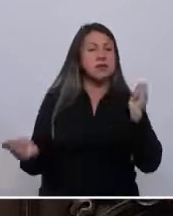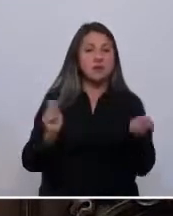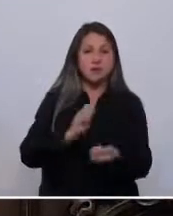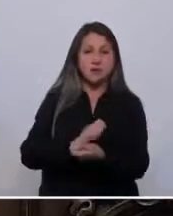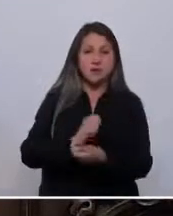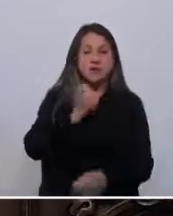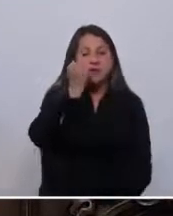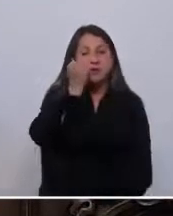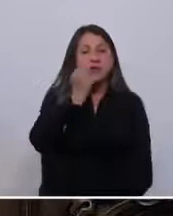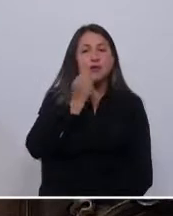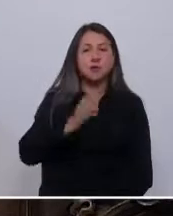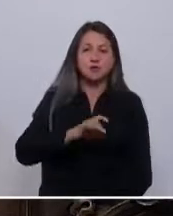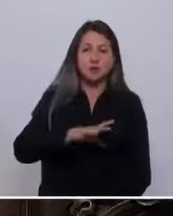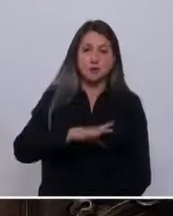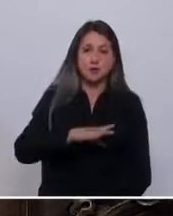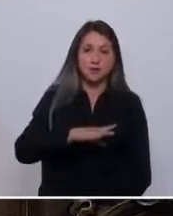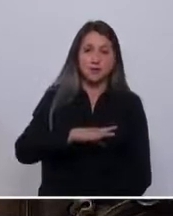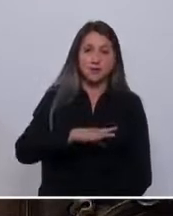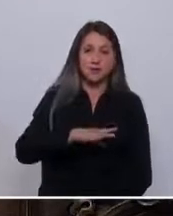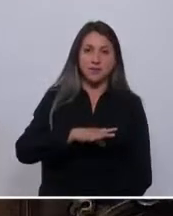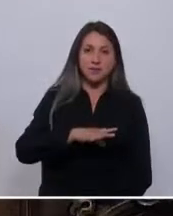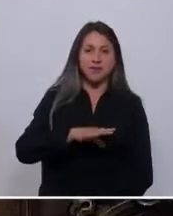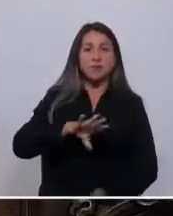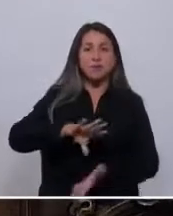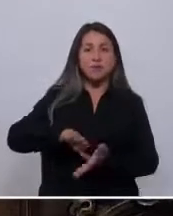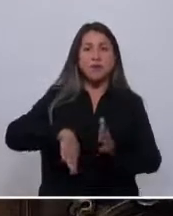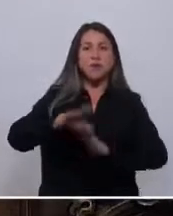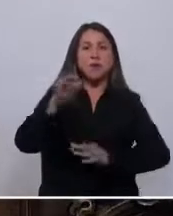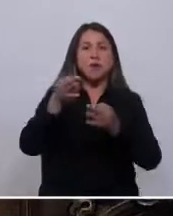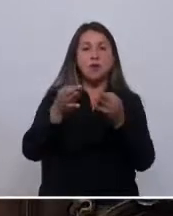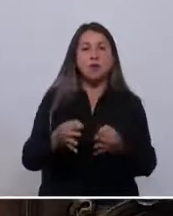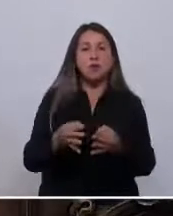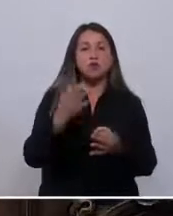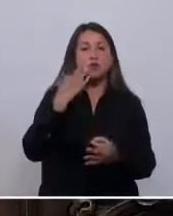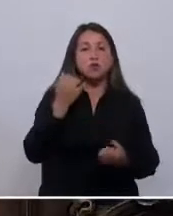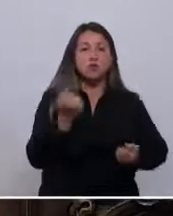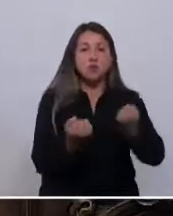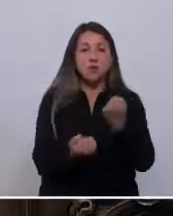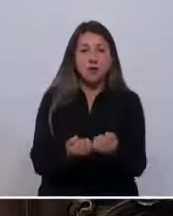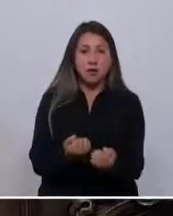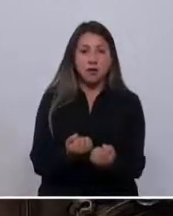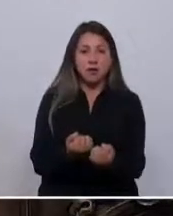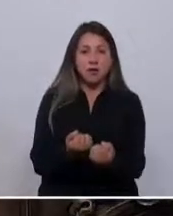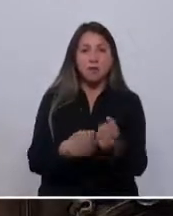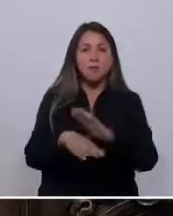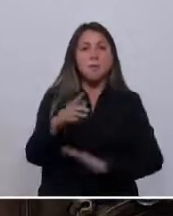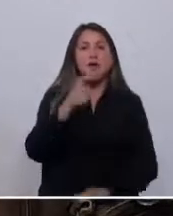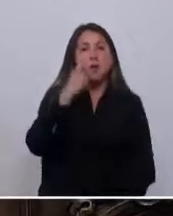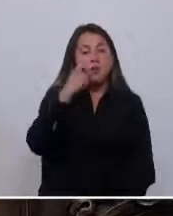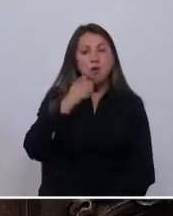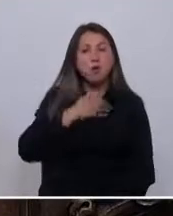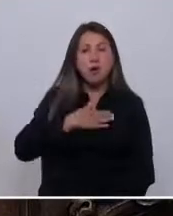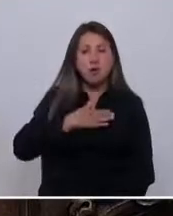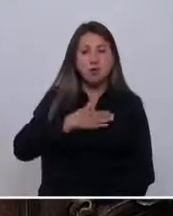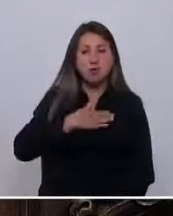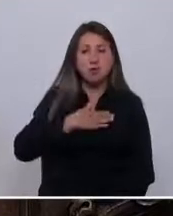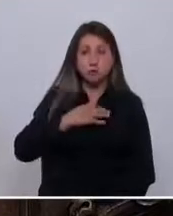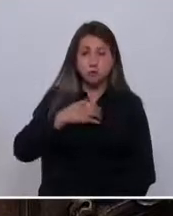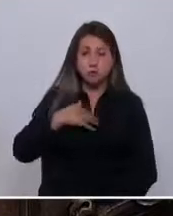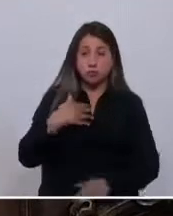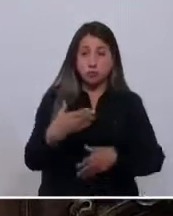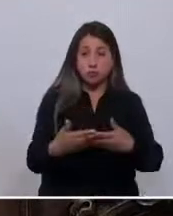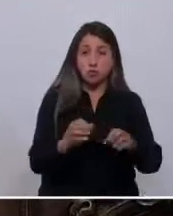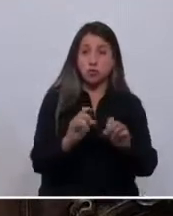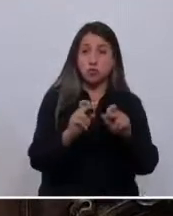querido Chile por un país más justo, solidario, más humano, de oportunidades